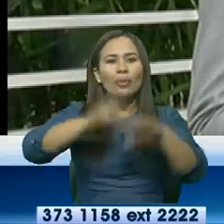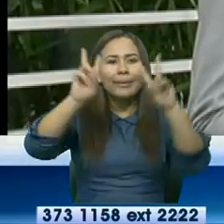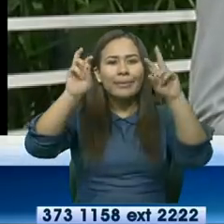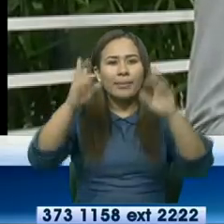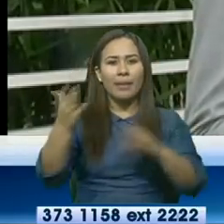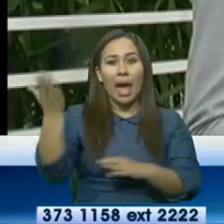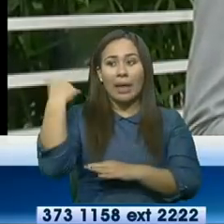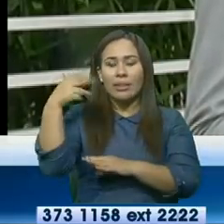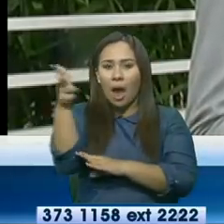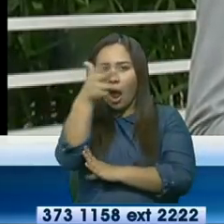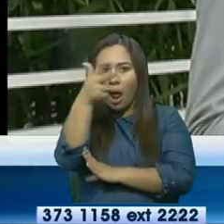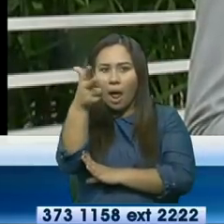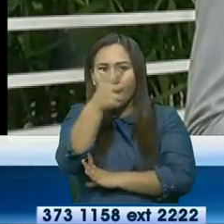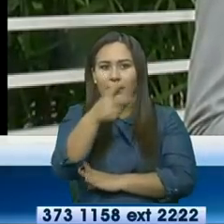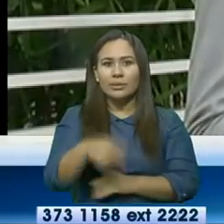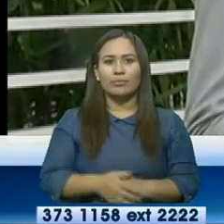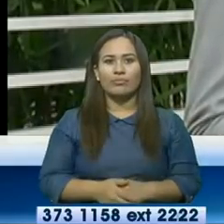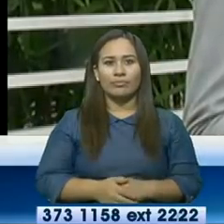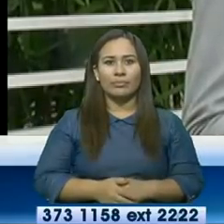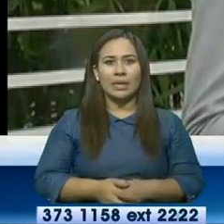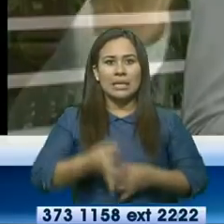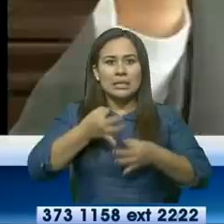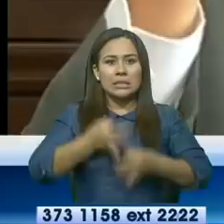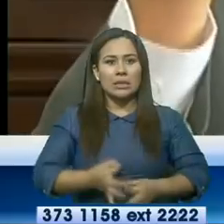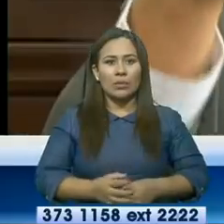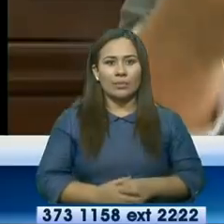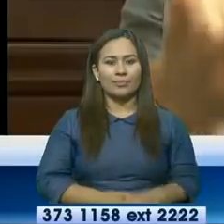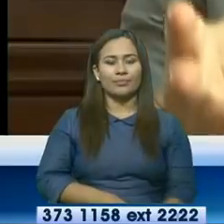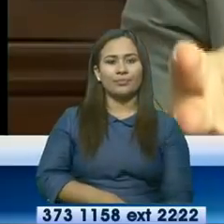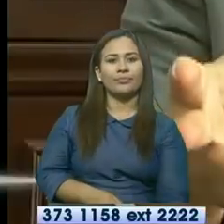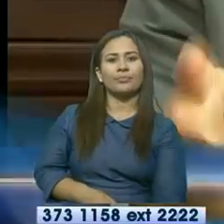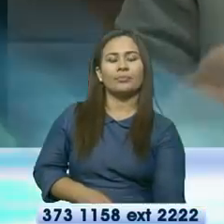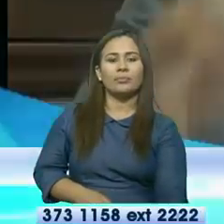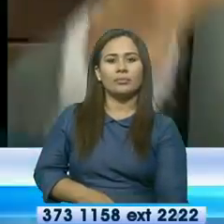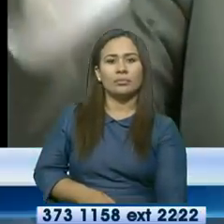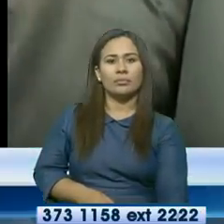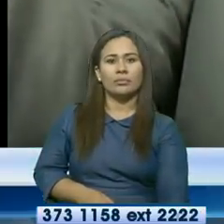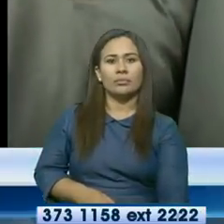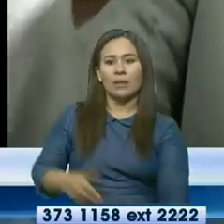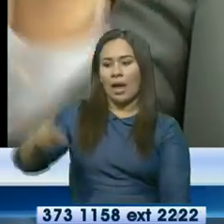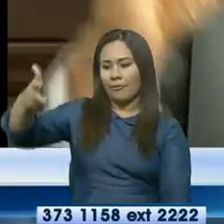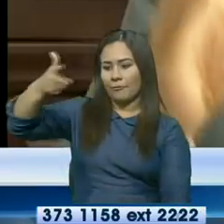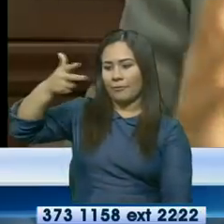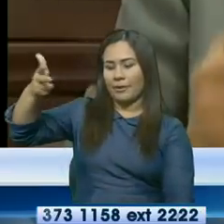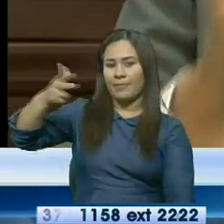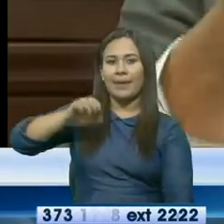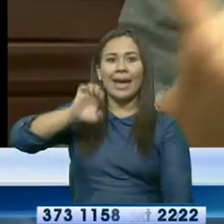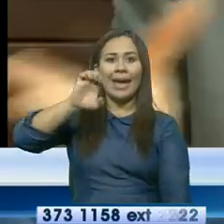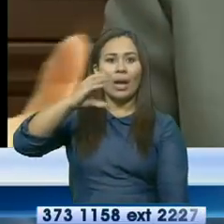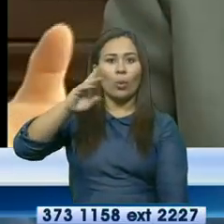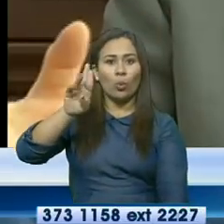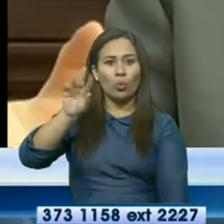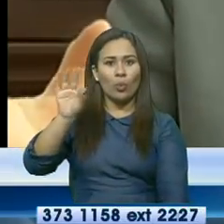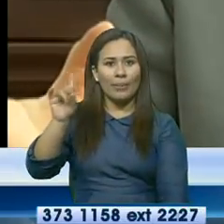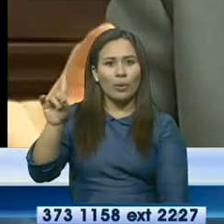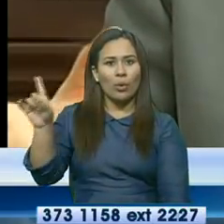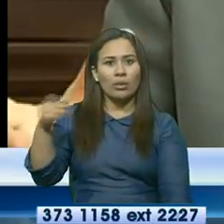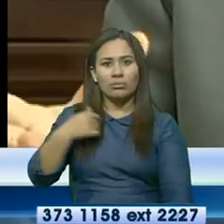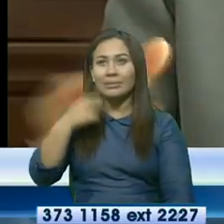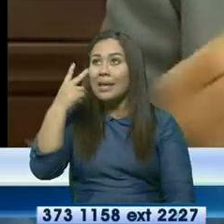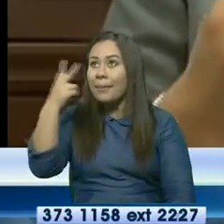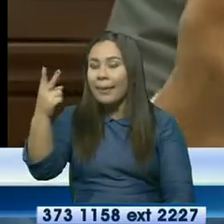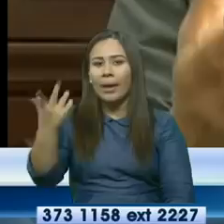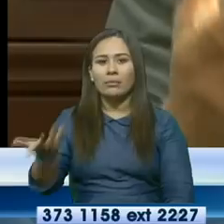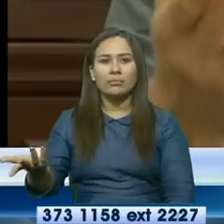de las cámaras de seguridad las personas firman ante cámara con el eco 911 se ve que sobre ello entonces